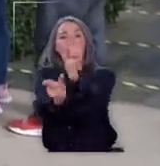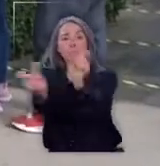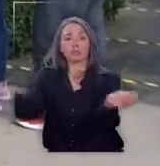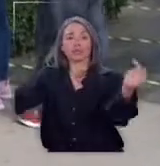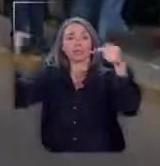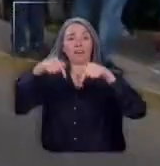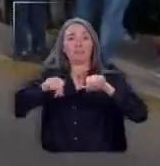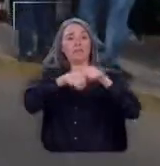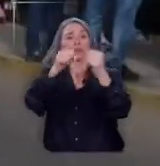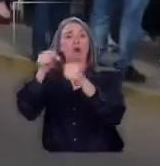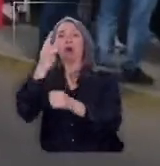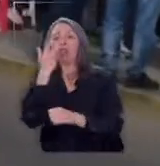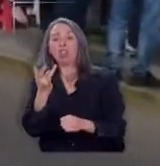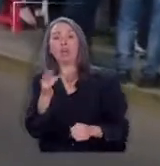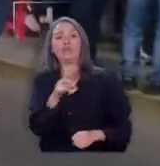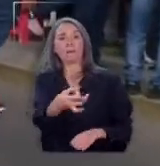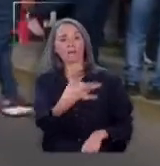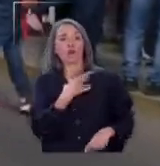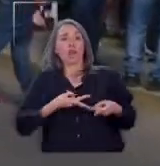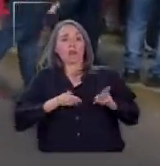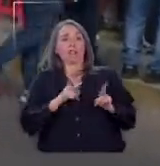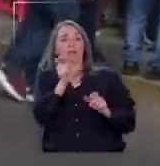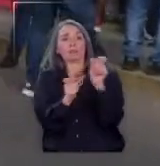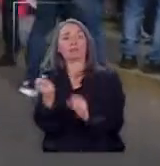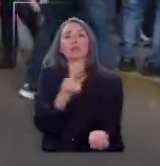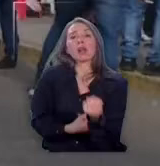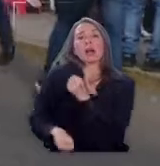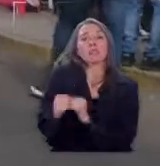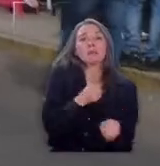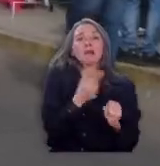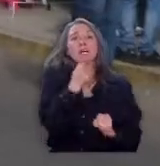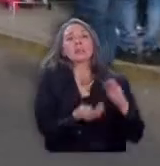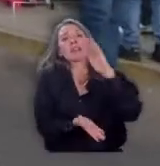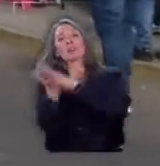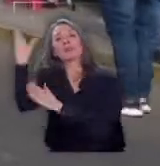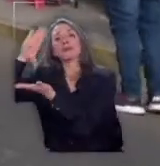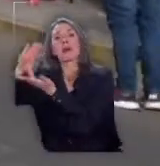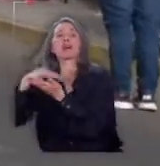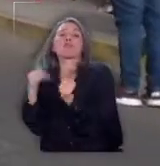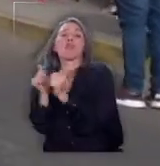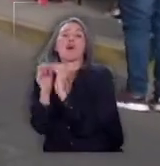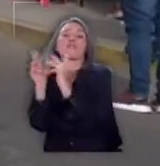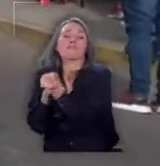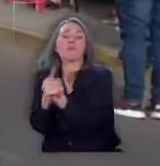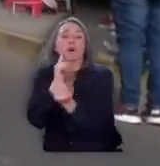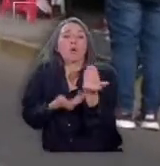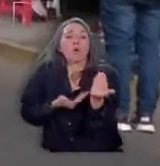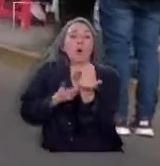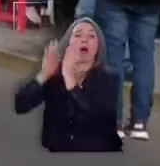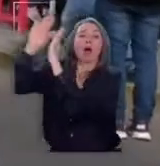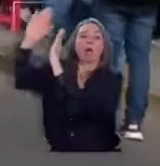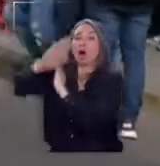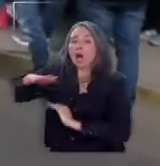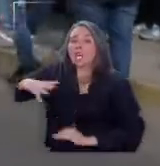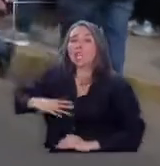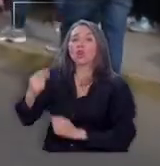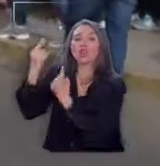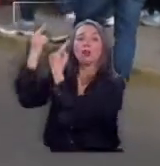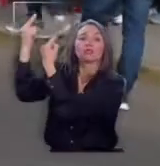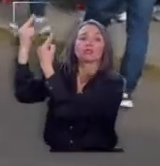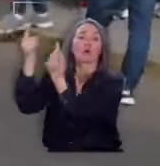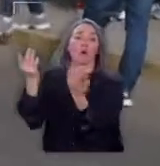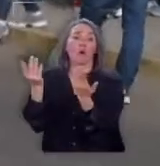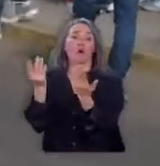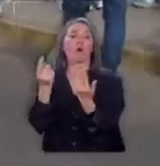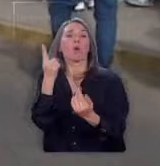venido a hacer daño acá están violando nuestros derechos Pero hay gente tan desesperada que quiere irse para su país con su familia que tienen bebés allá solos o por